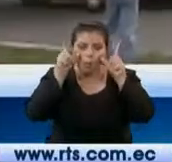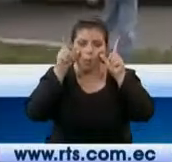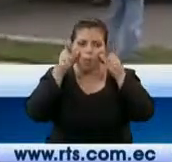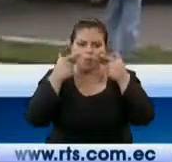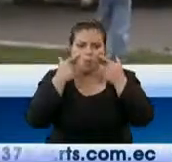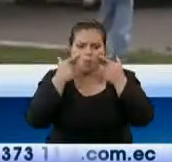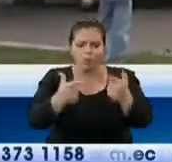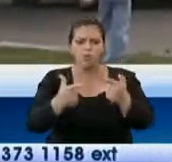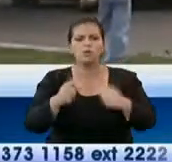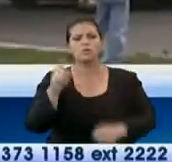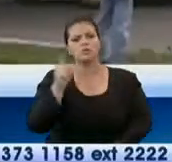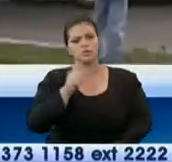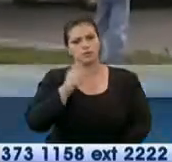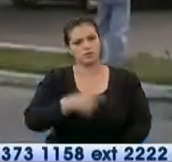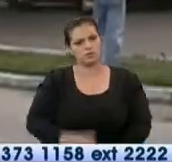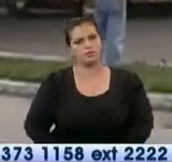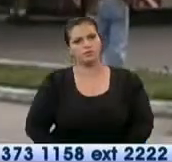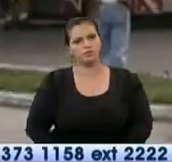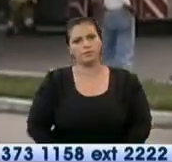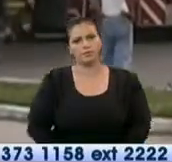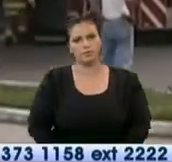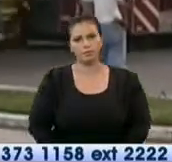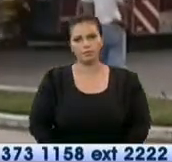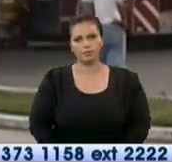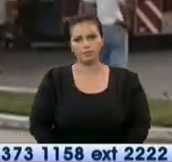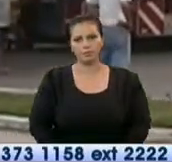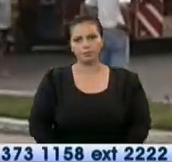Desde Santo Domingo de los Áchilas, informó Gisela Moreira.